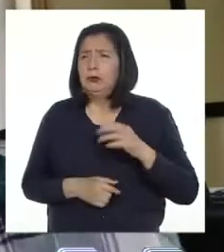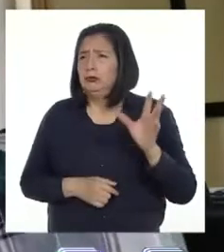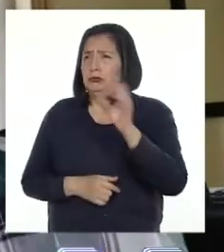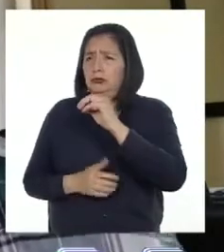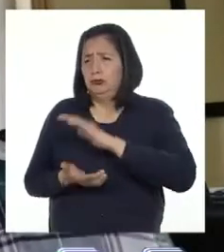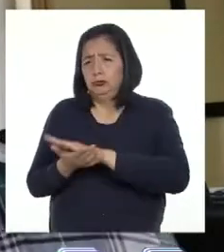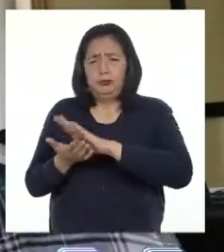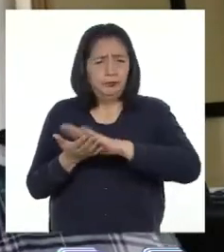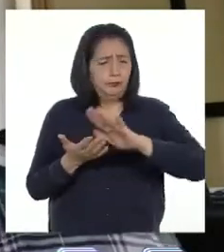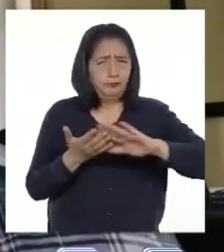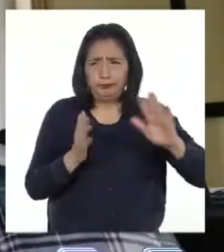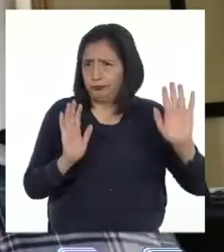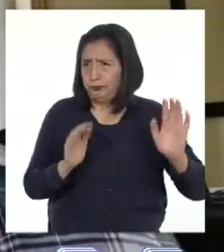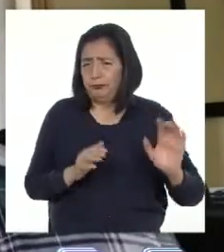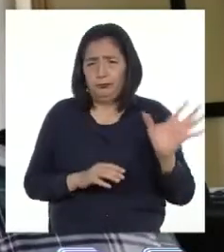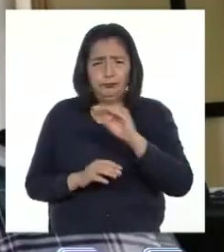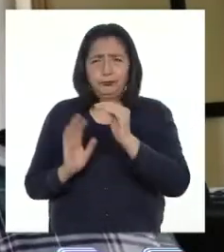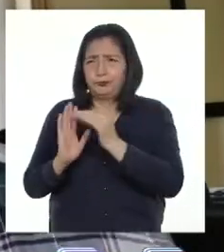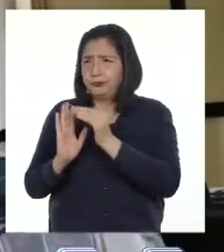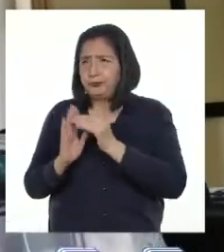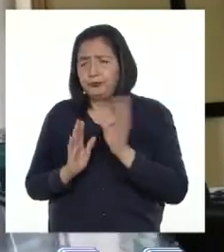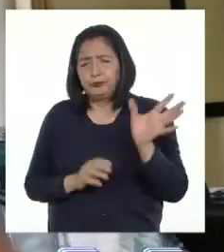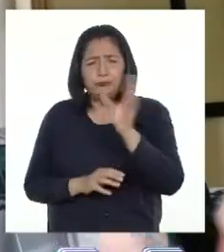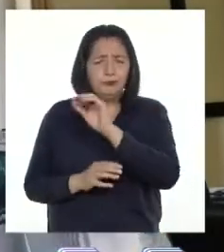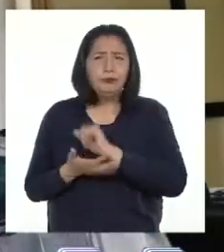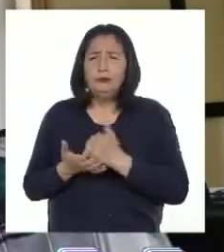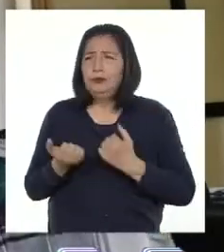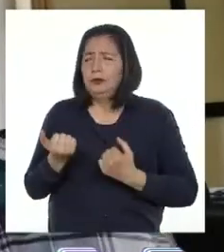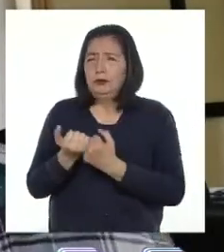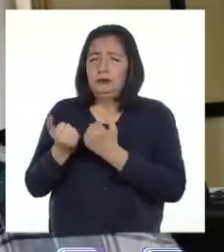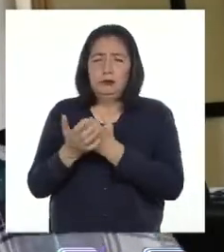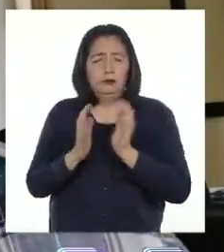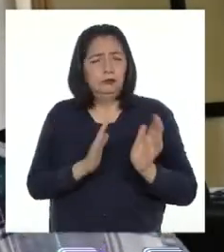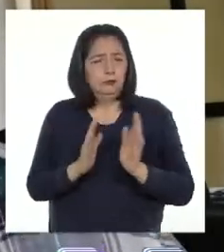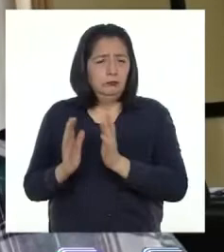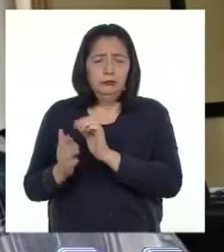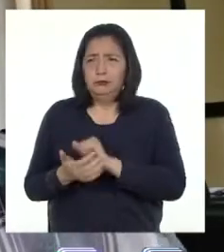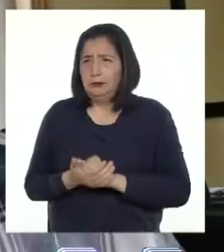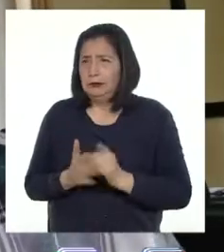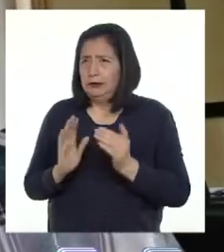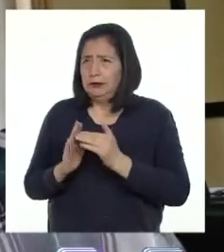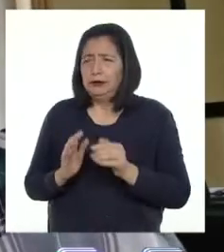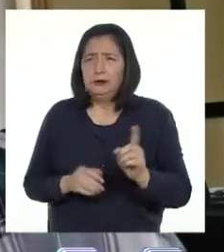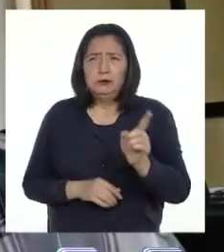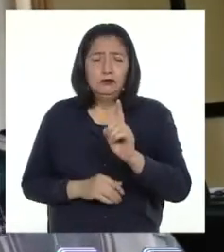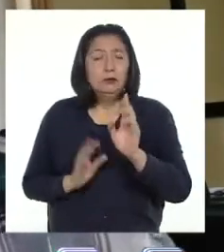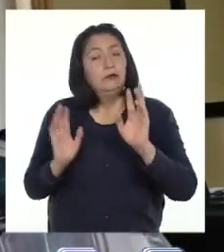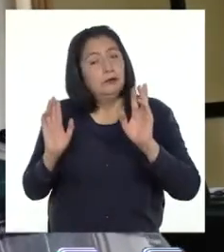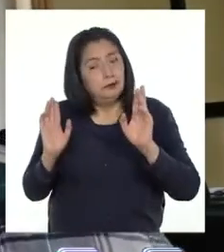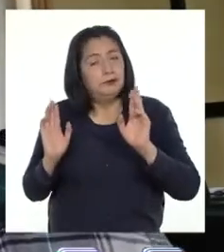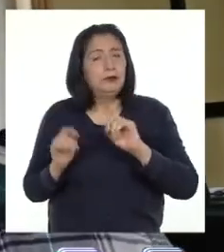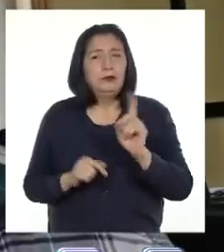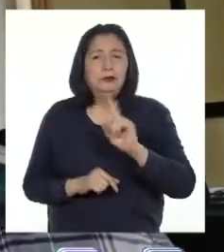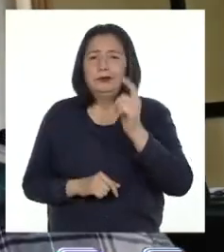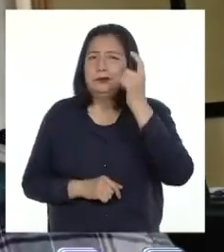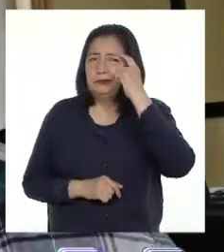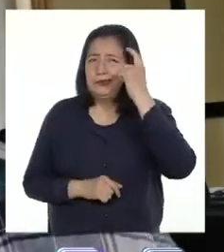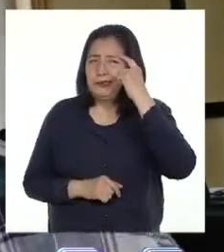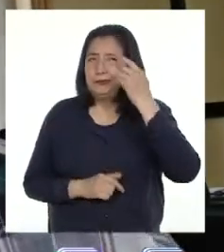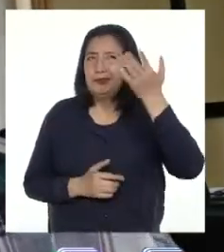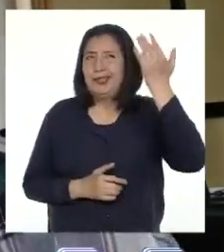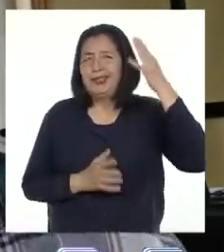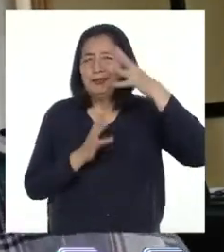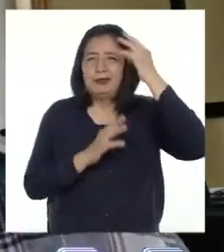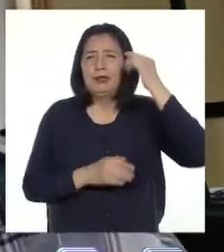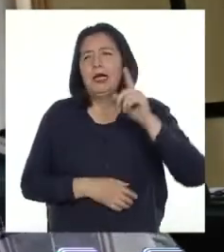todos limpiábamos la casa, todos contribuíamos con el orden. No había, felizmente, no había este pensamiento de